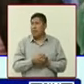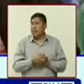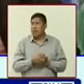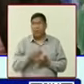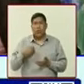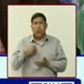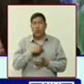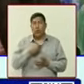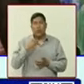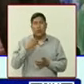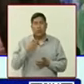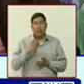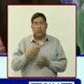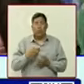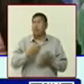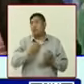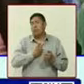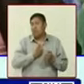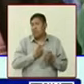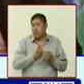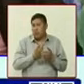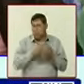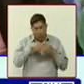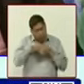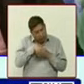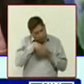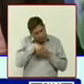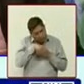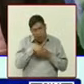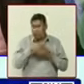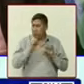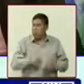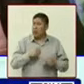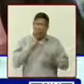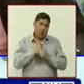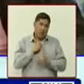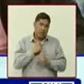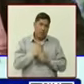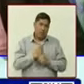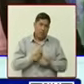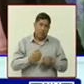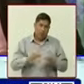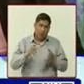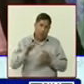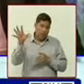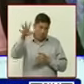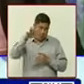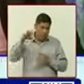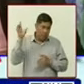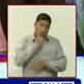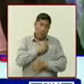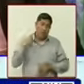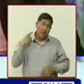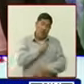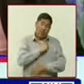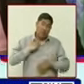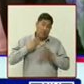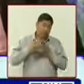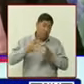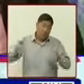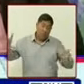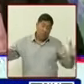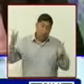comisión mixta, que esto es más interno para poder trabajar y poder, una vez aprobado en asamblea, nosotros podamos